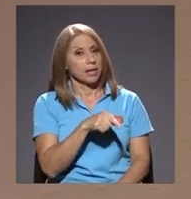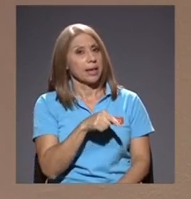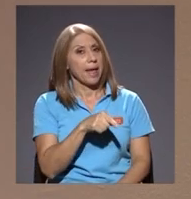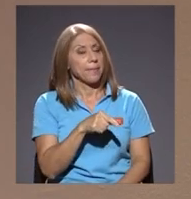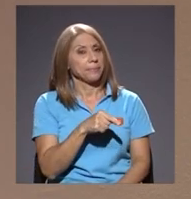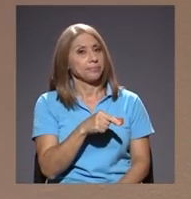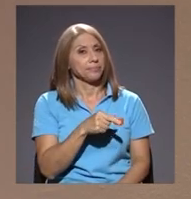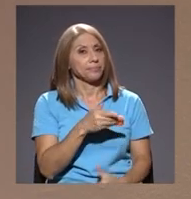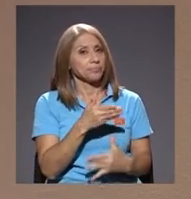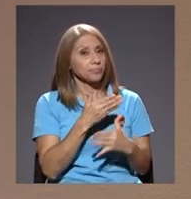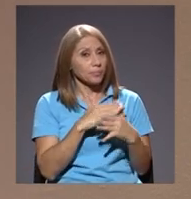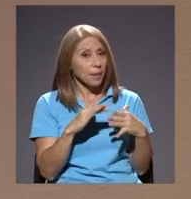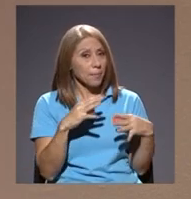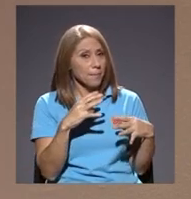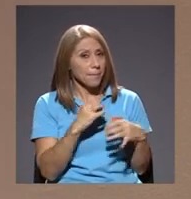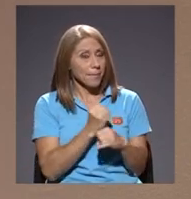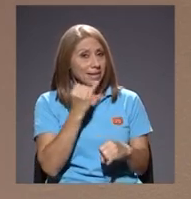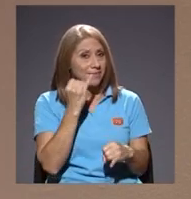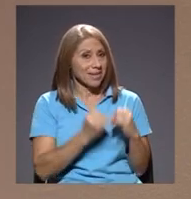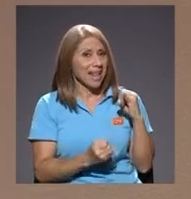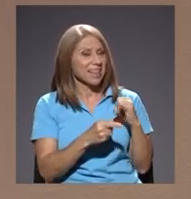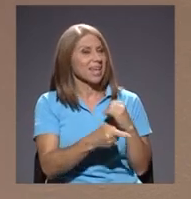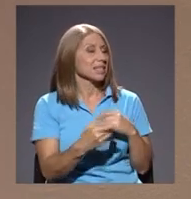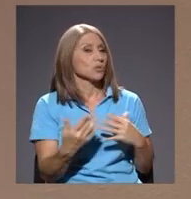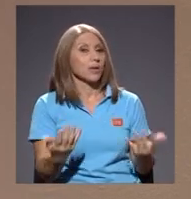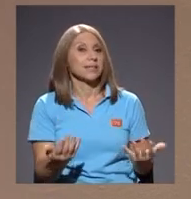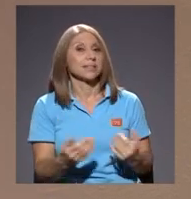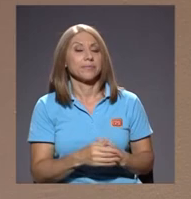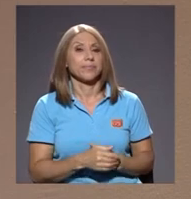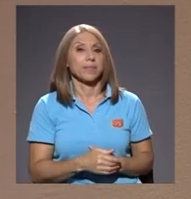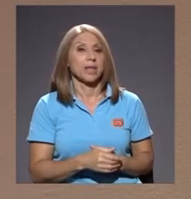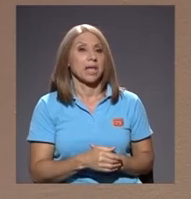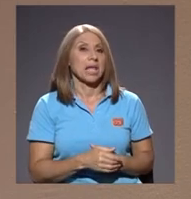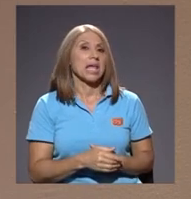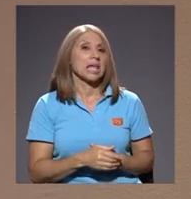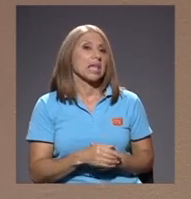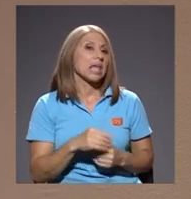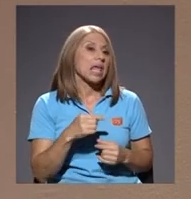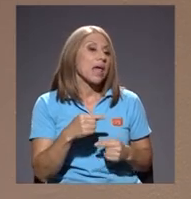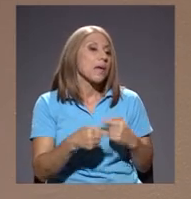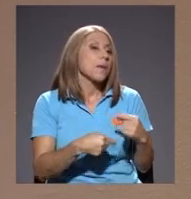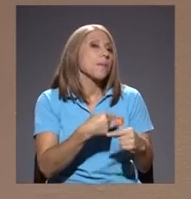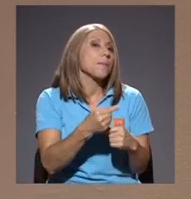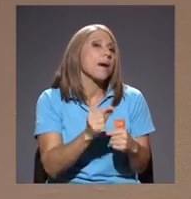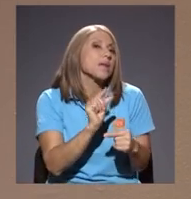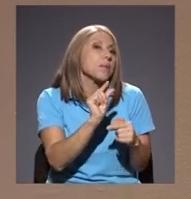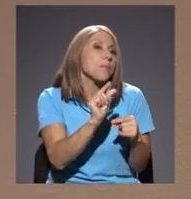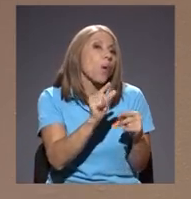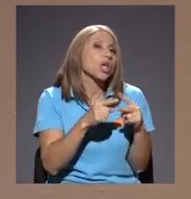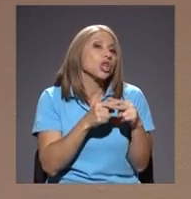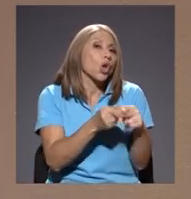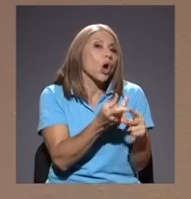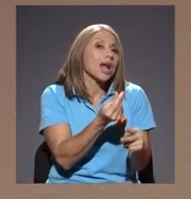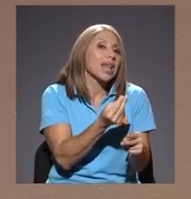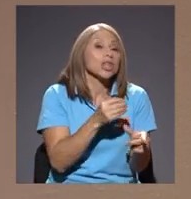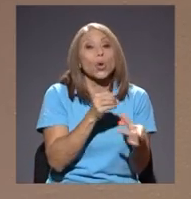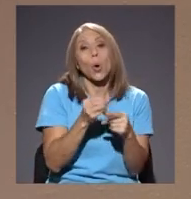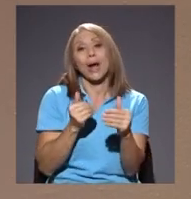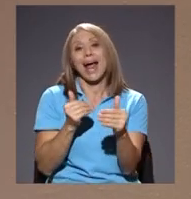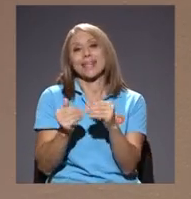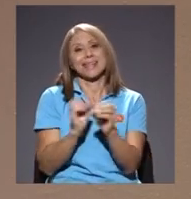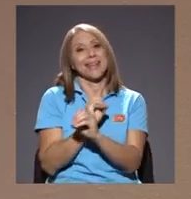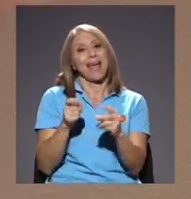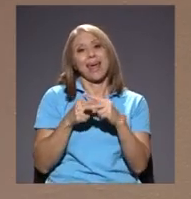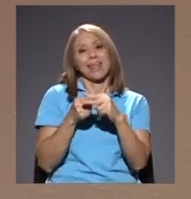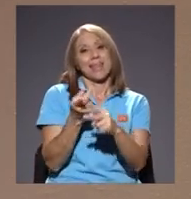esta consideración o de este párrafo es que va a haber poquito crédito o casi nada de crédito para tanto